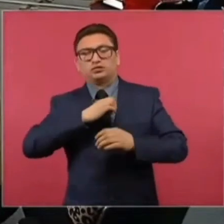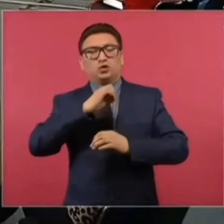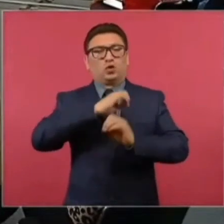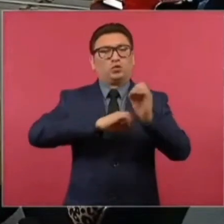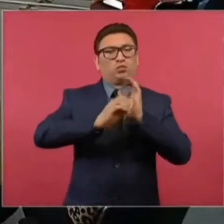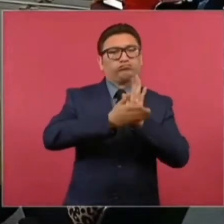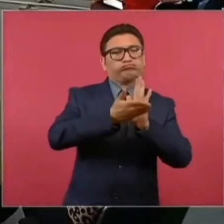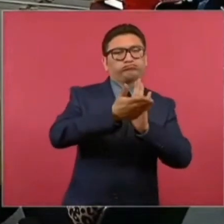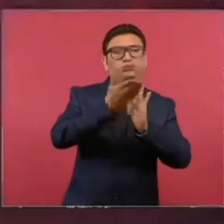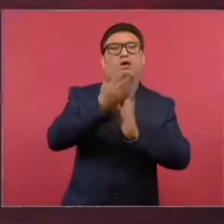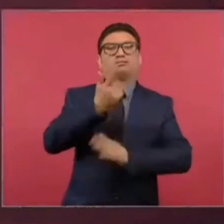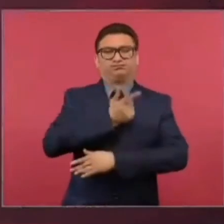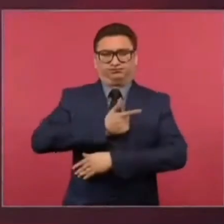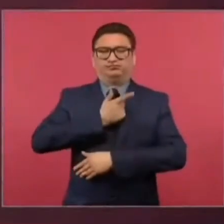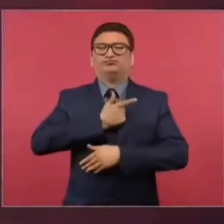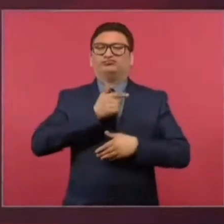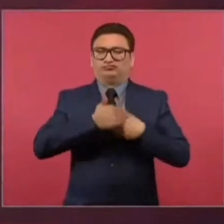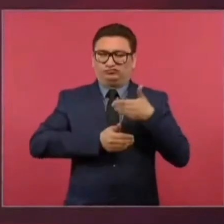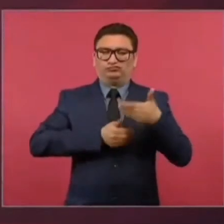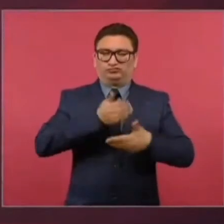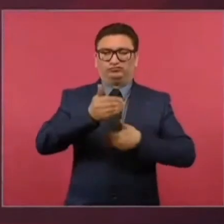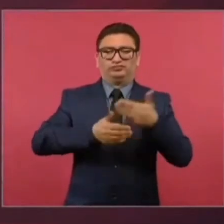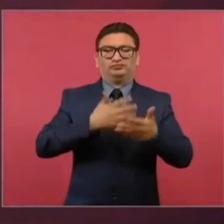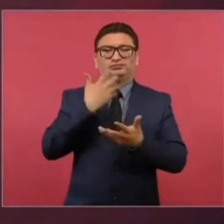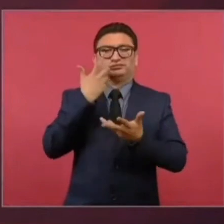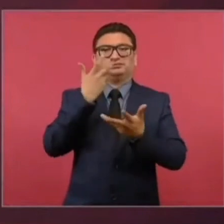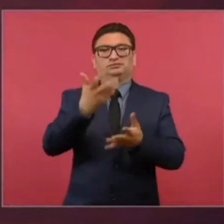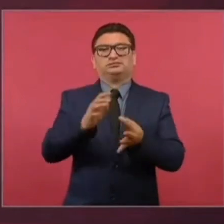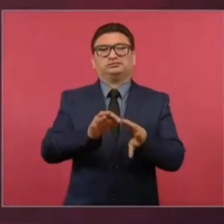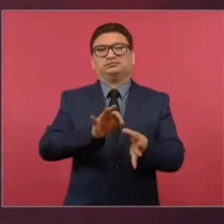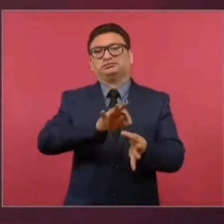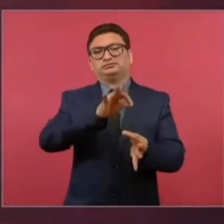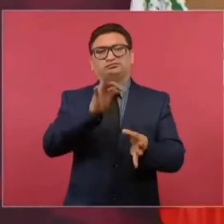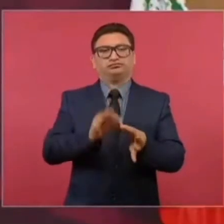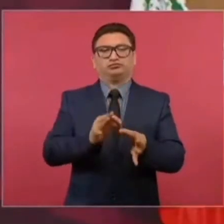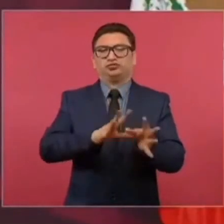gusto que vamos avanzando, vamos a terminar todo.